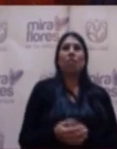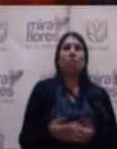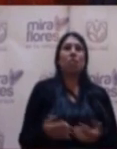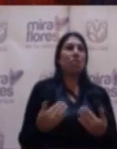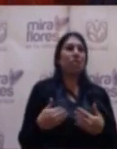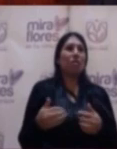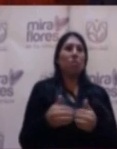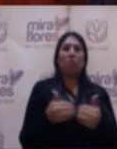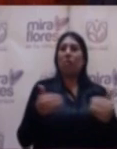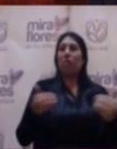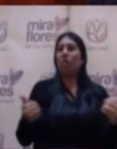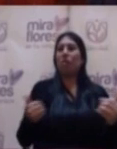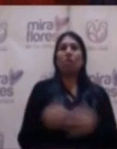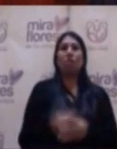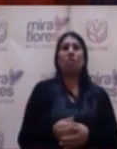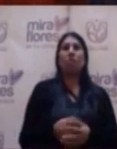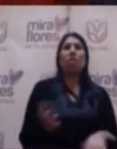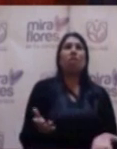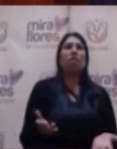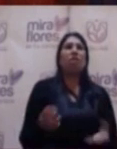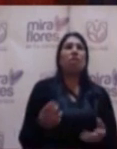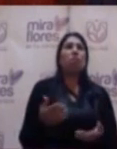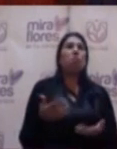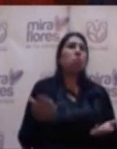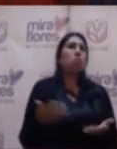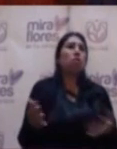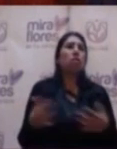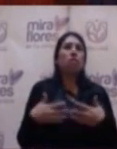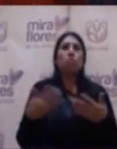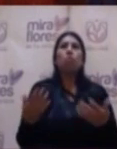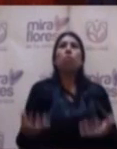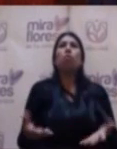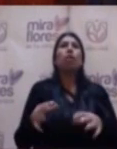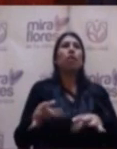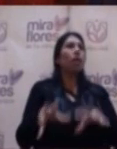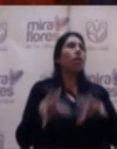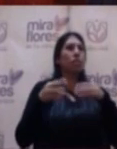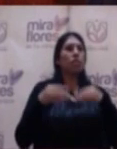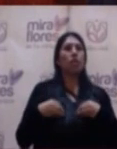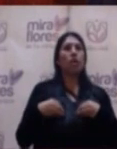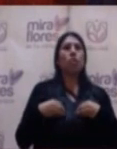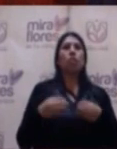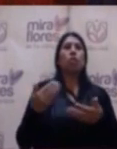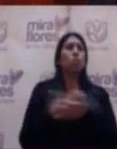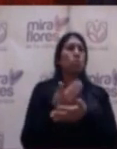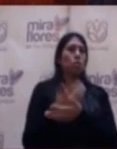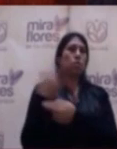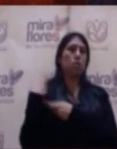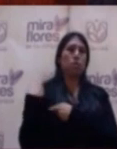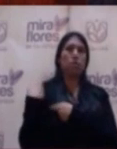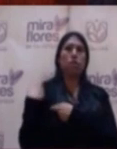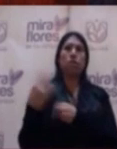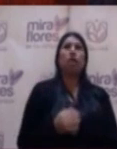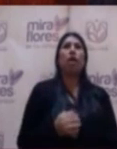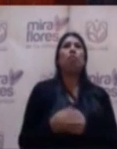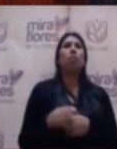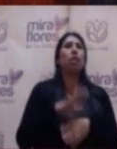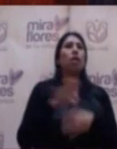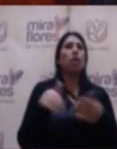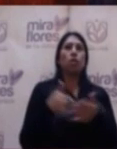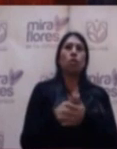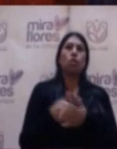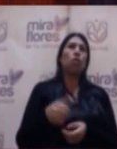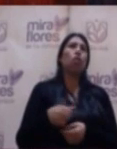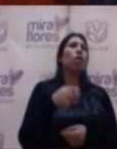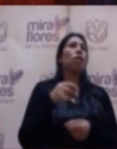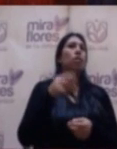todo lo contrario, es una situación donde se asume una nueva responsabilidad de naturaleza pública y que creo todos